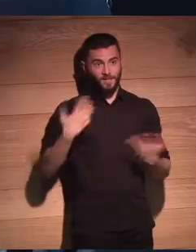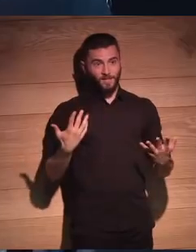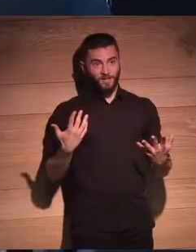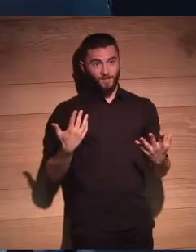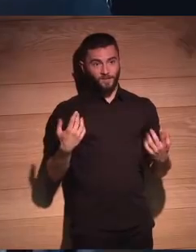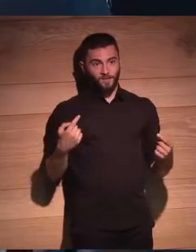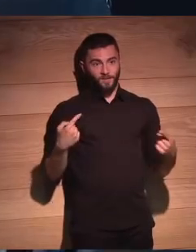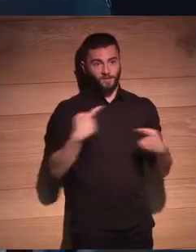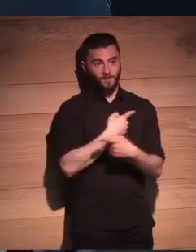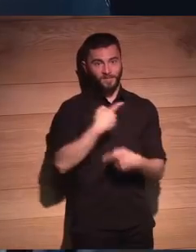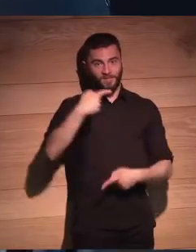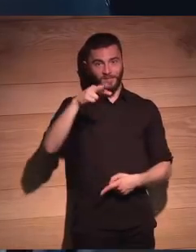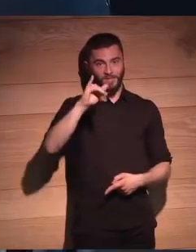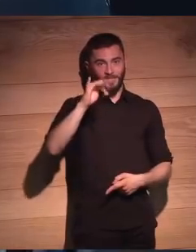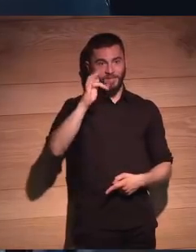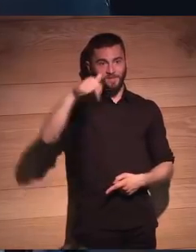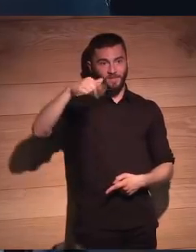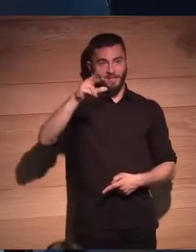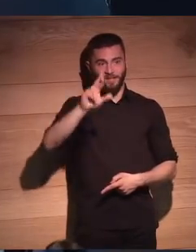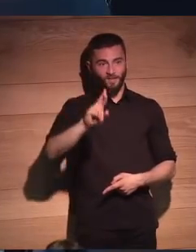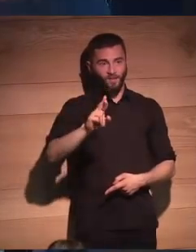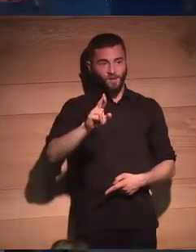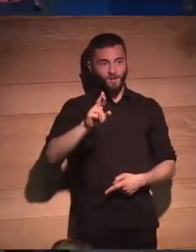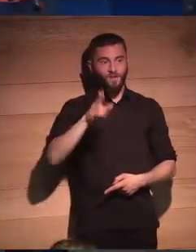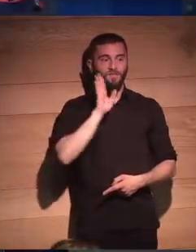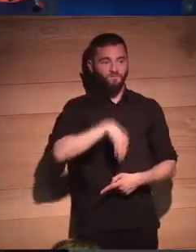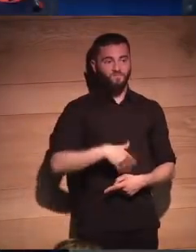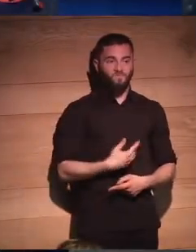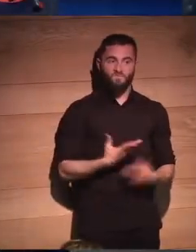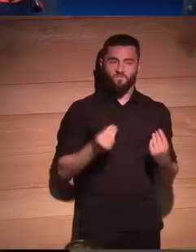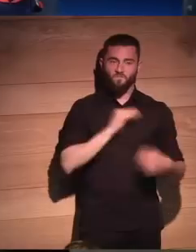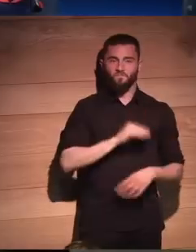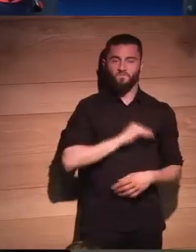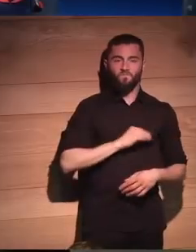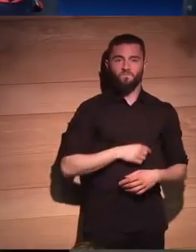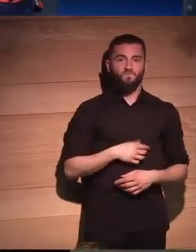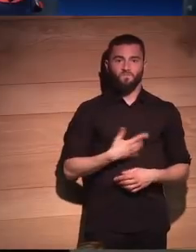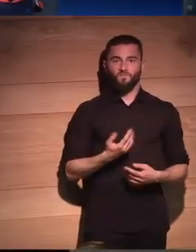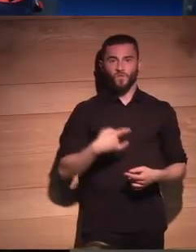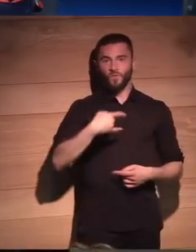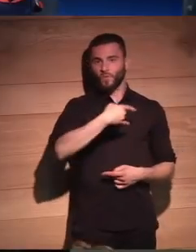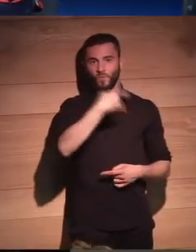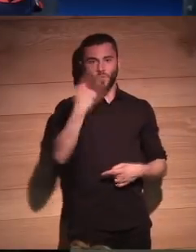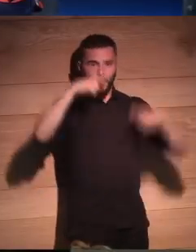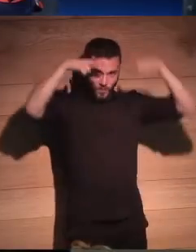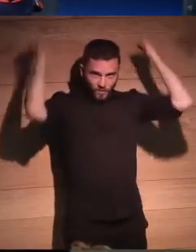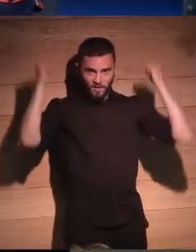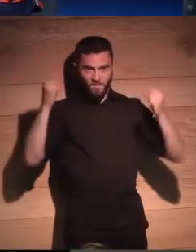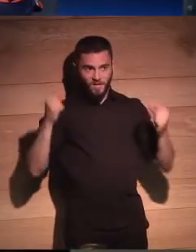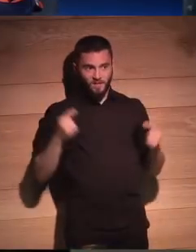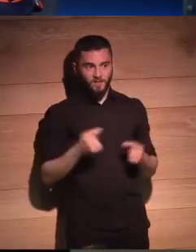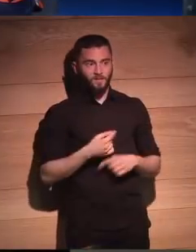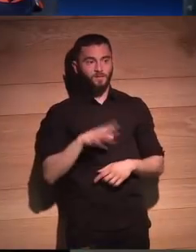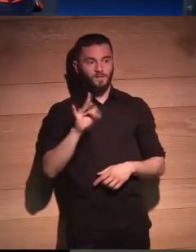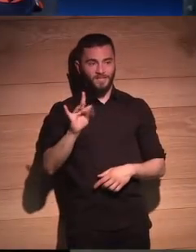contra de él, es muy Gryffindor, no me cae muy bien. ¿Así el flechazo? ¿Fue flechazo lo tuyo con Batman?